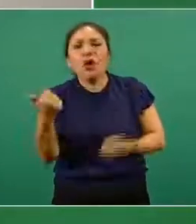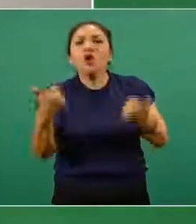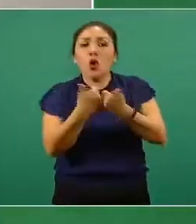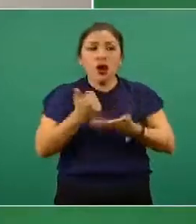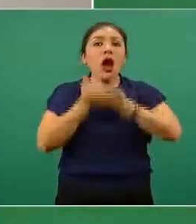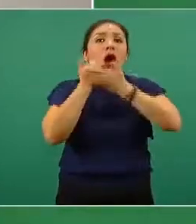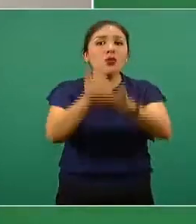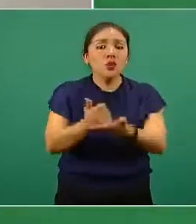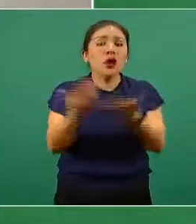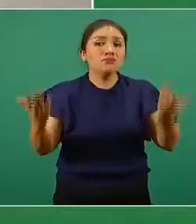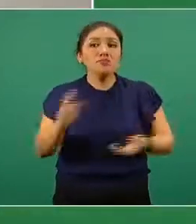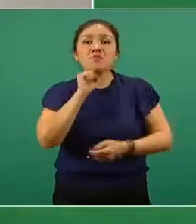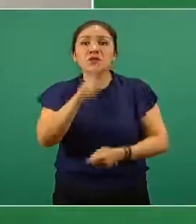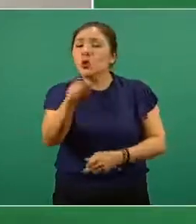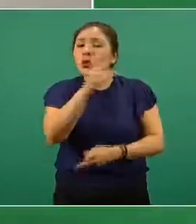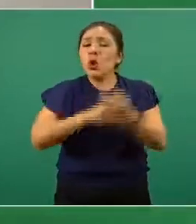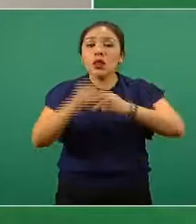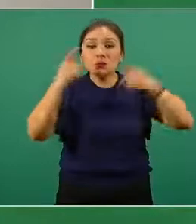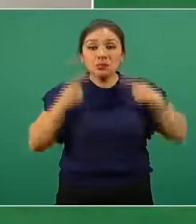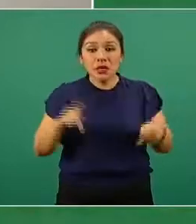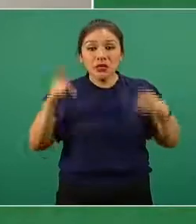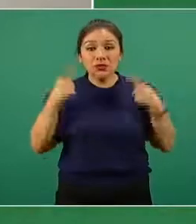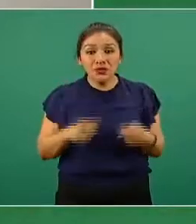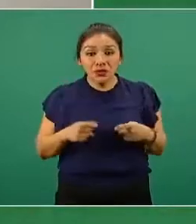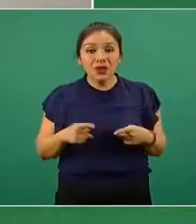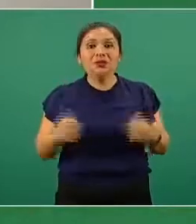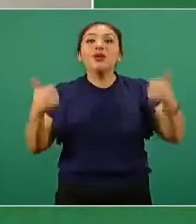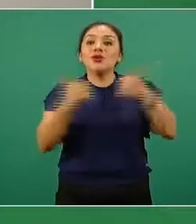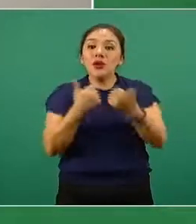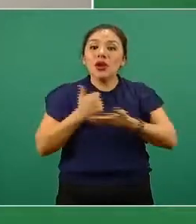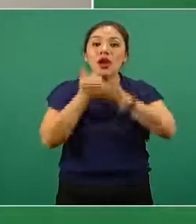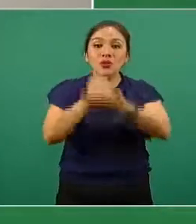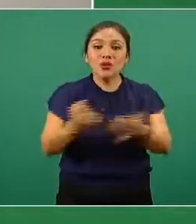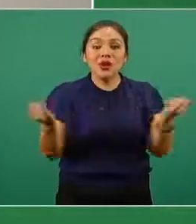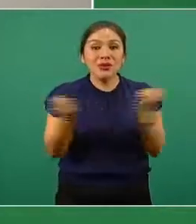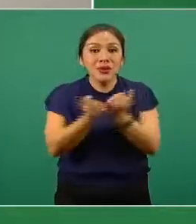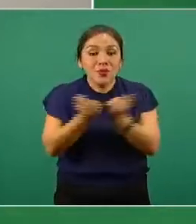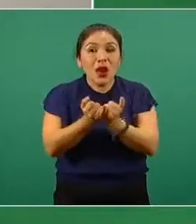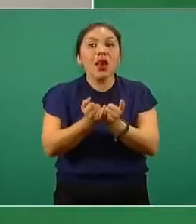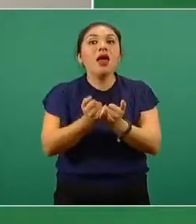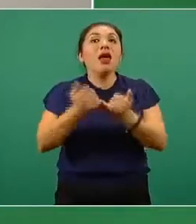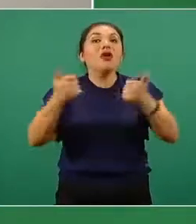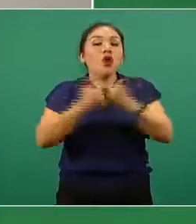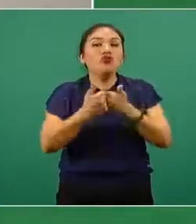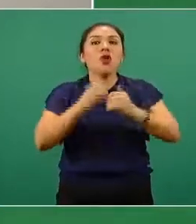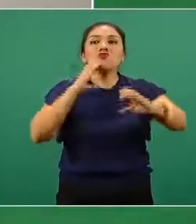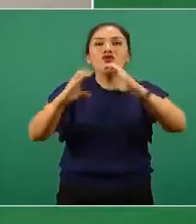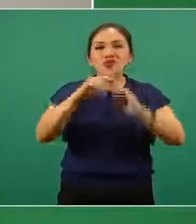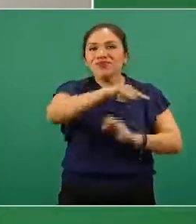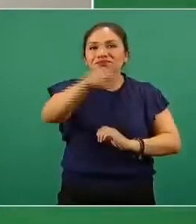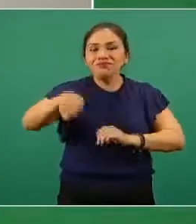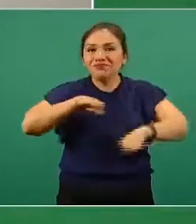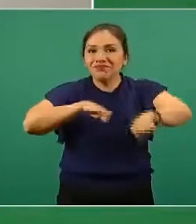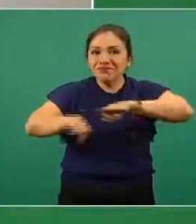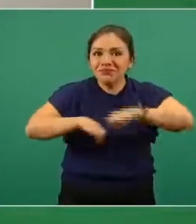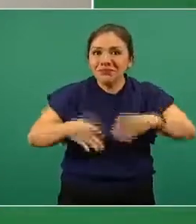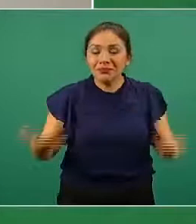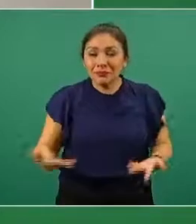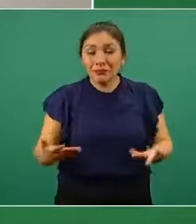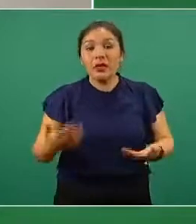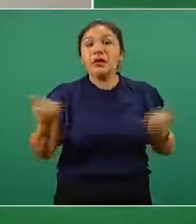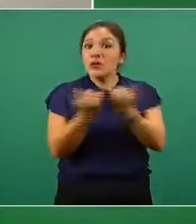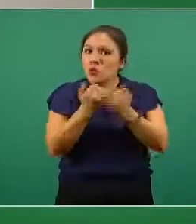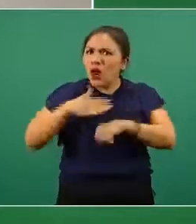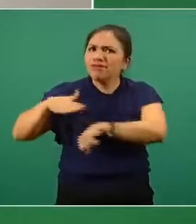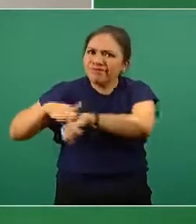ayuda de todas las personas y con la ayuda de los medios de comunicación, y nos hace